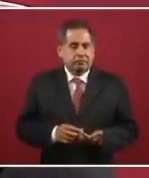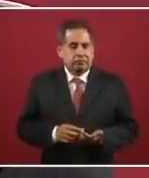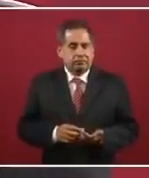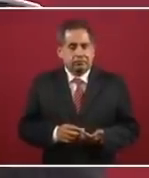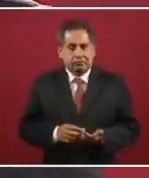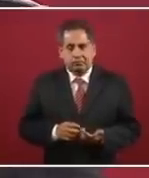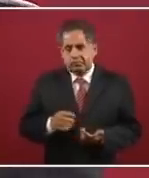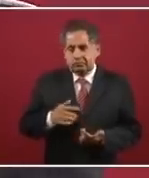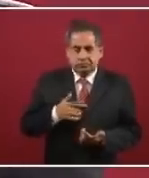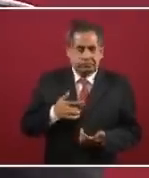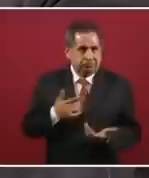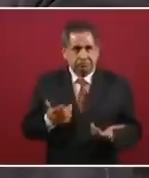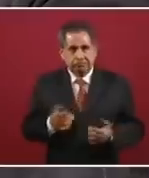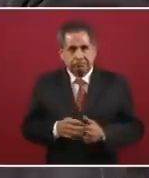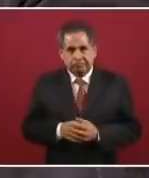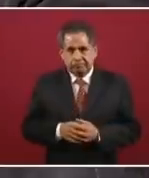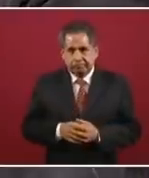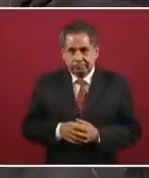me hayan